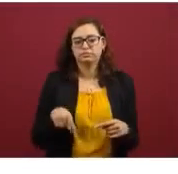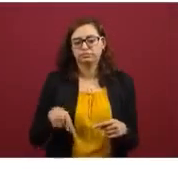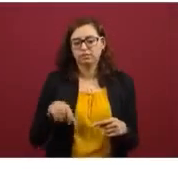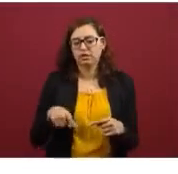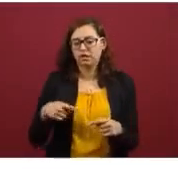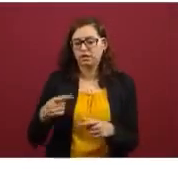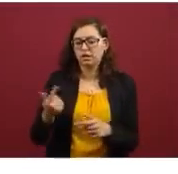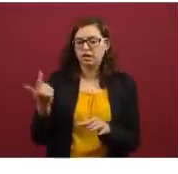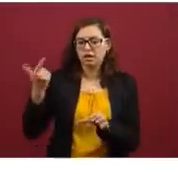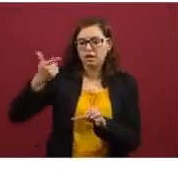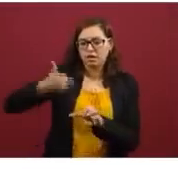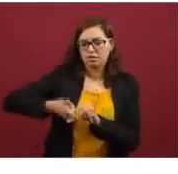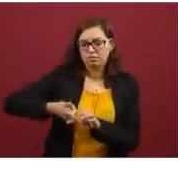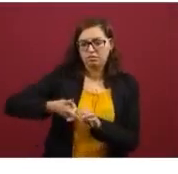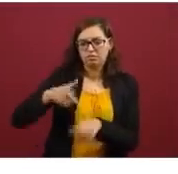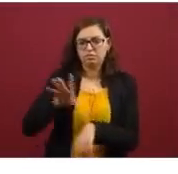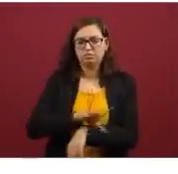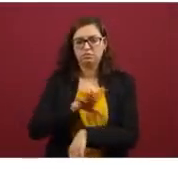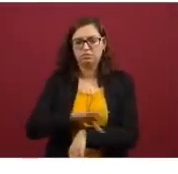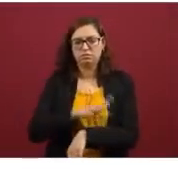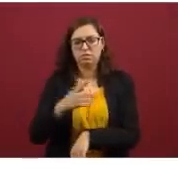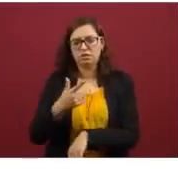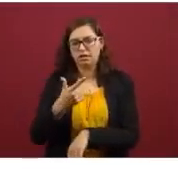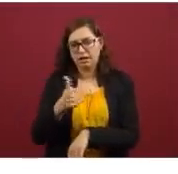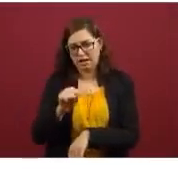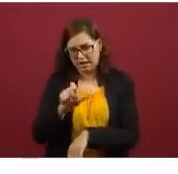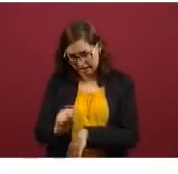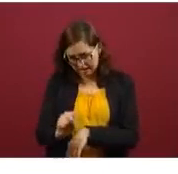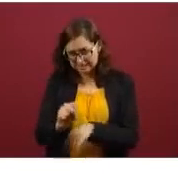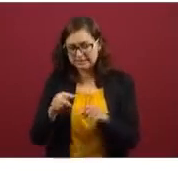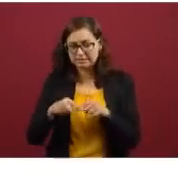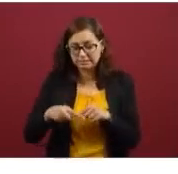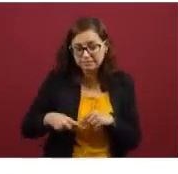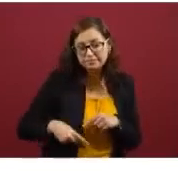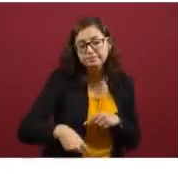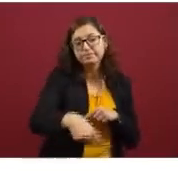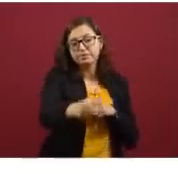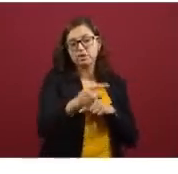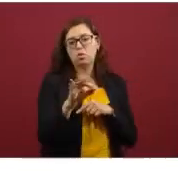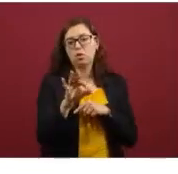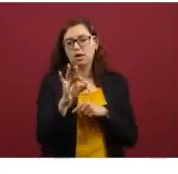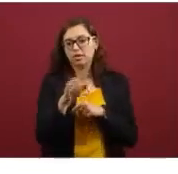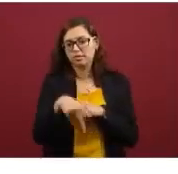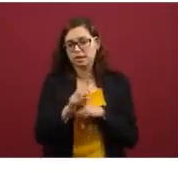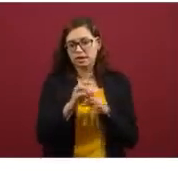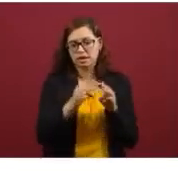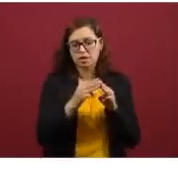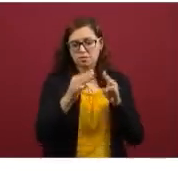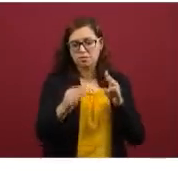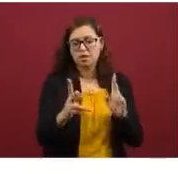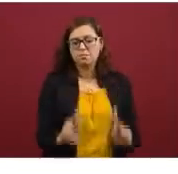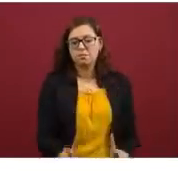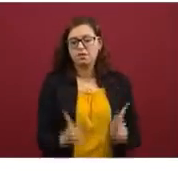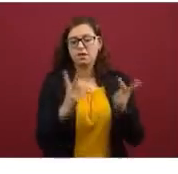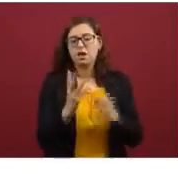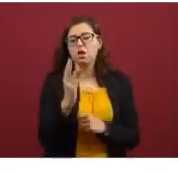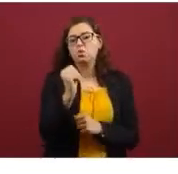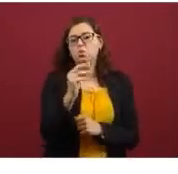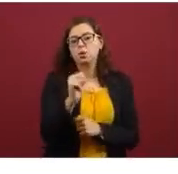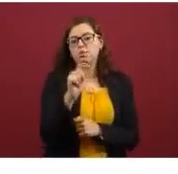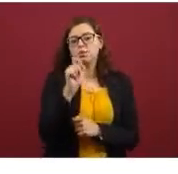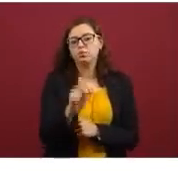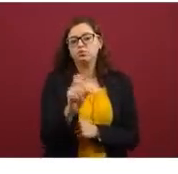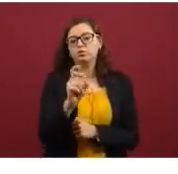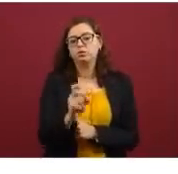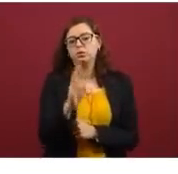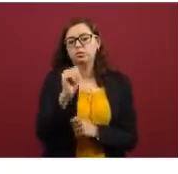de abasto, es la primera de las columnas delgaditas, y luego tiene un precio de venta al público de 9.39